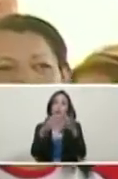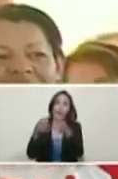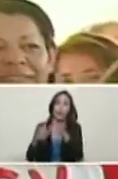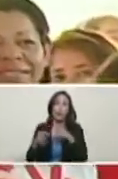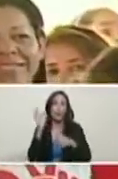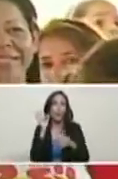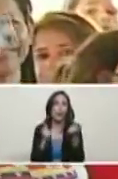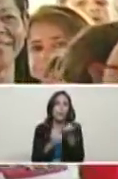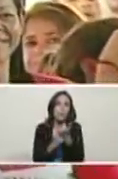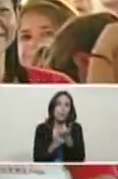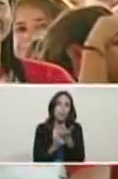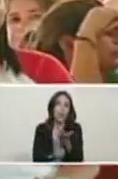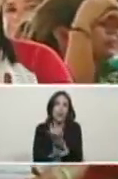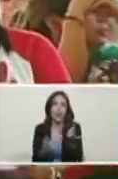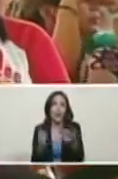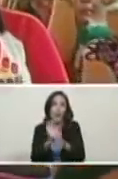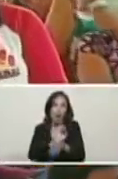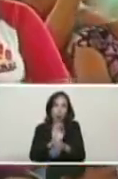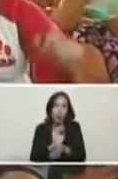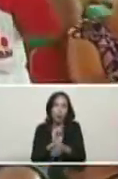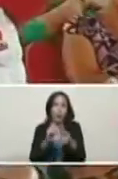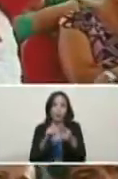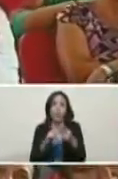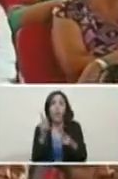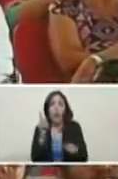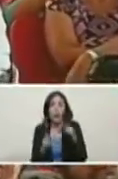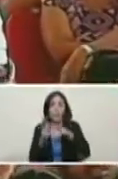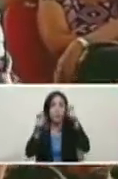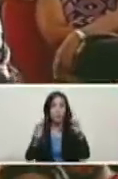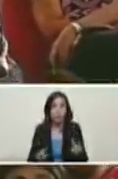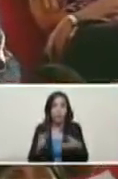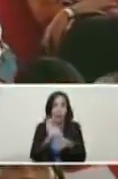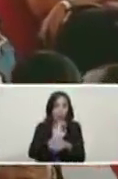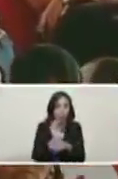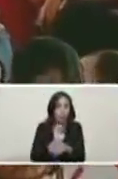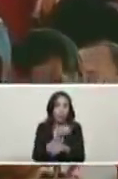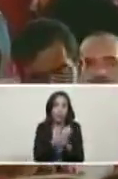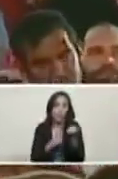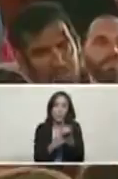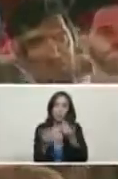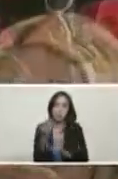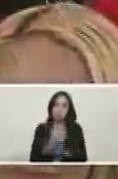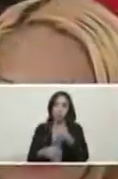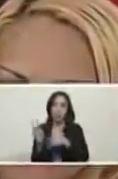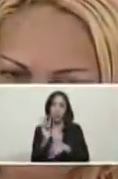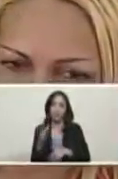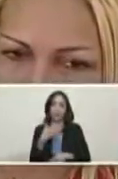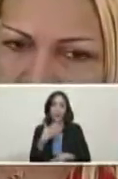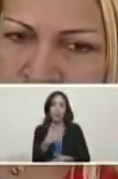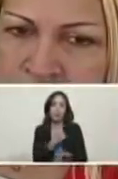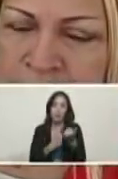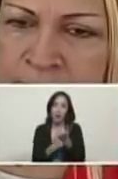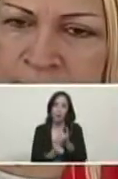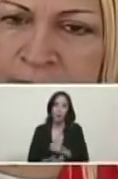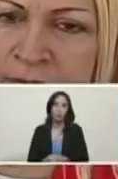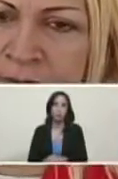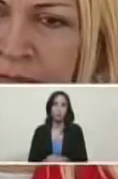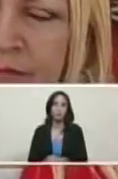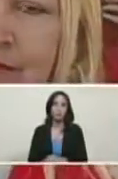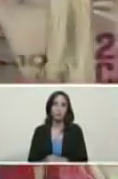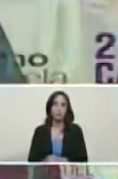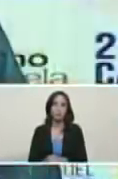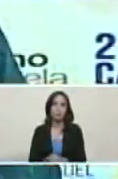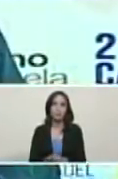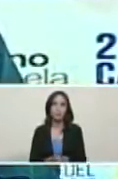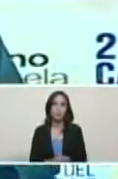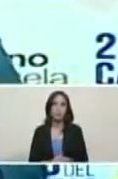Ecuador y del pueblo ecuatoriano con el pueblo de Venezuela. La solidaridad.